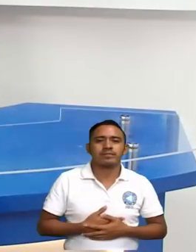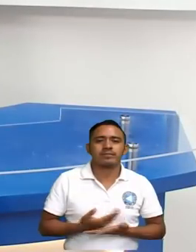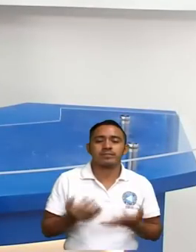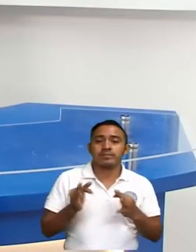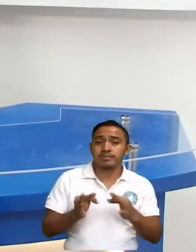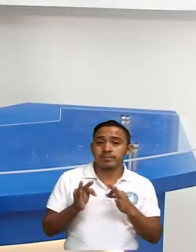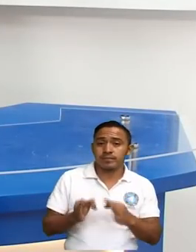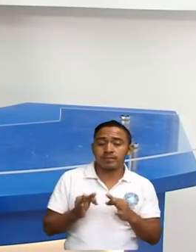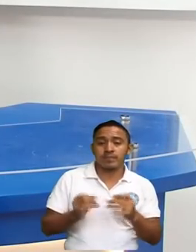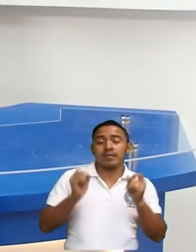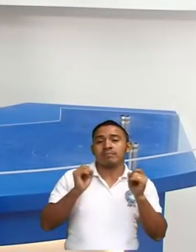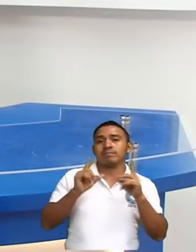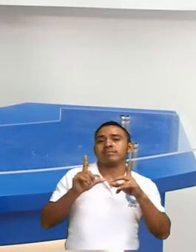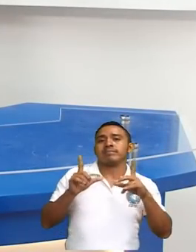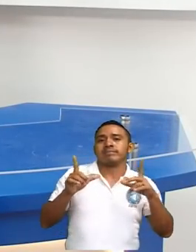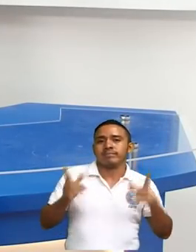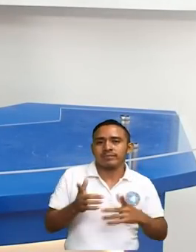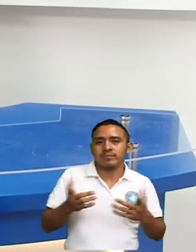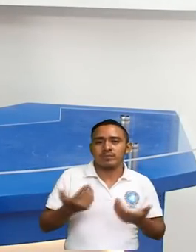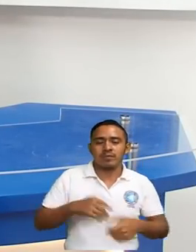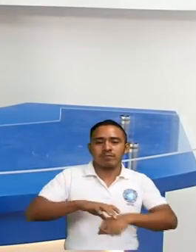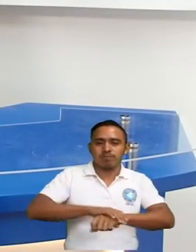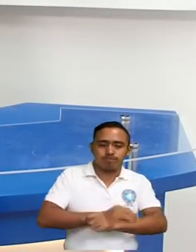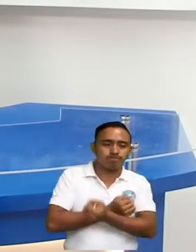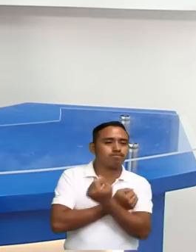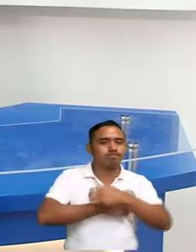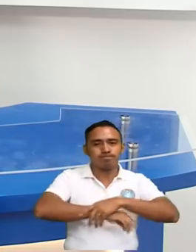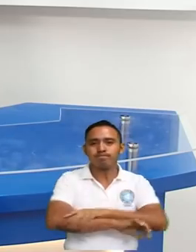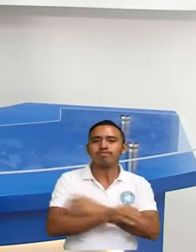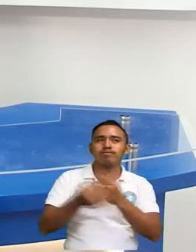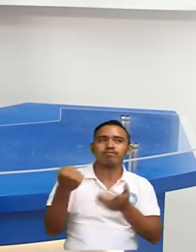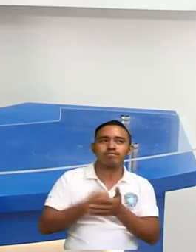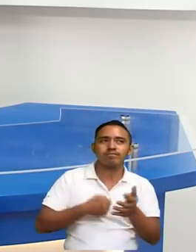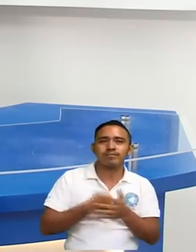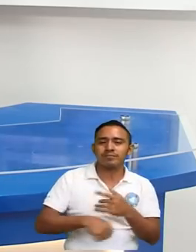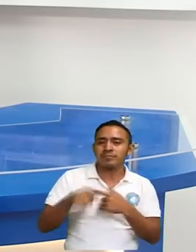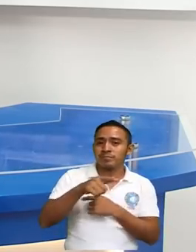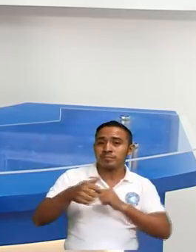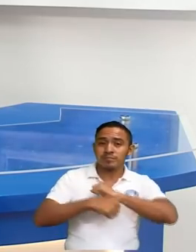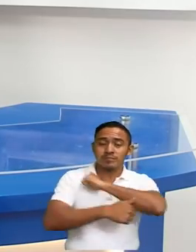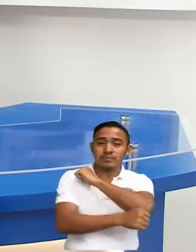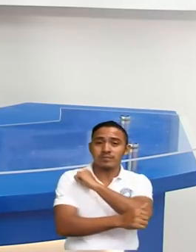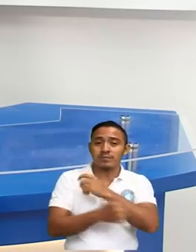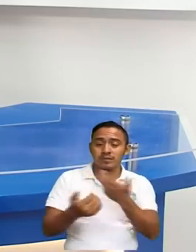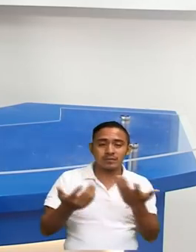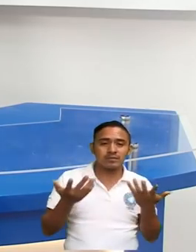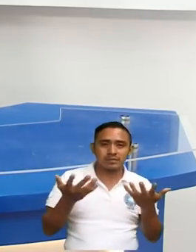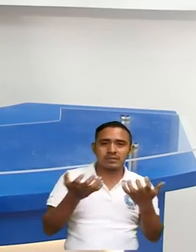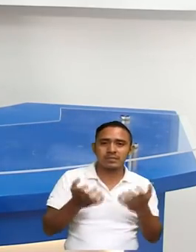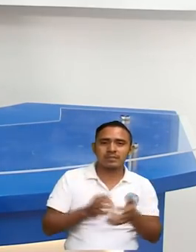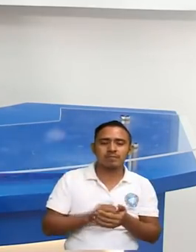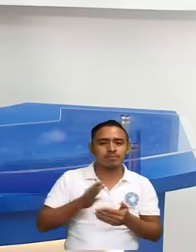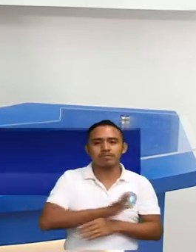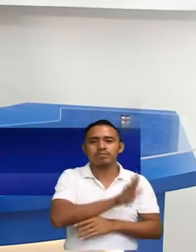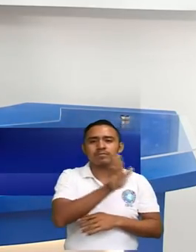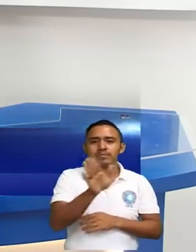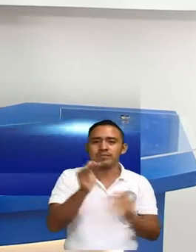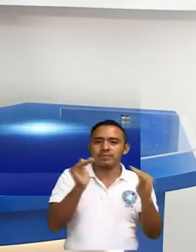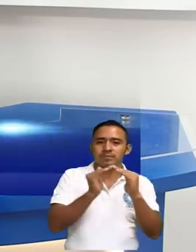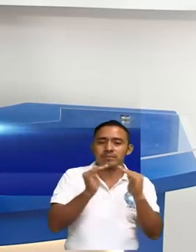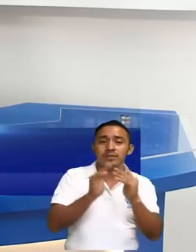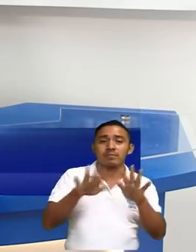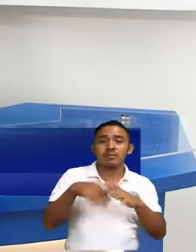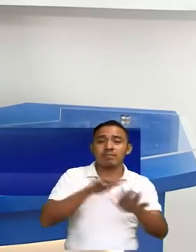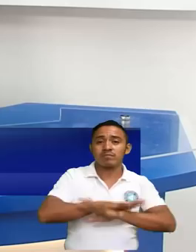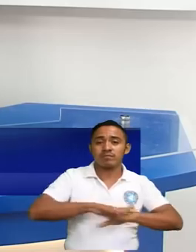Y bien, increíble el valor y el esfuerzo con el que estos estudiantes precisamente se dirigían a su hogar después que